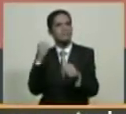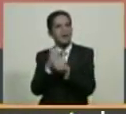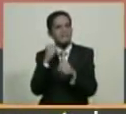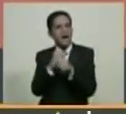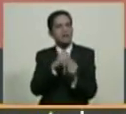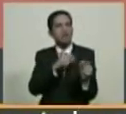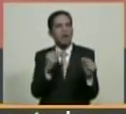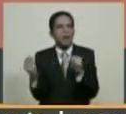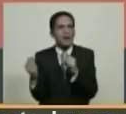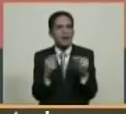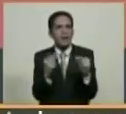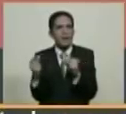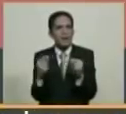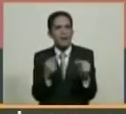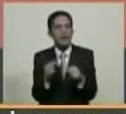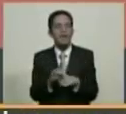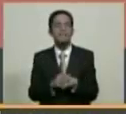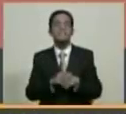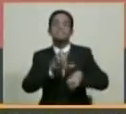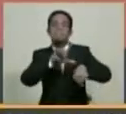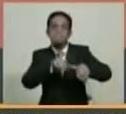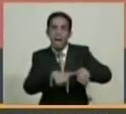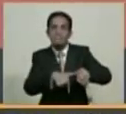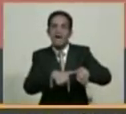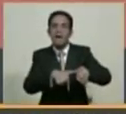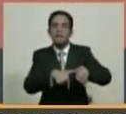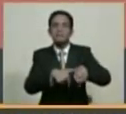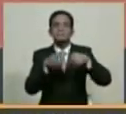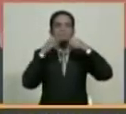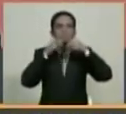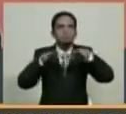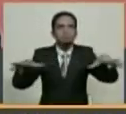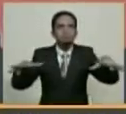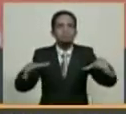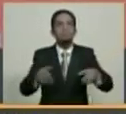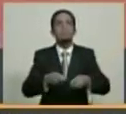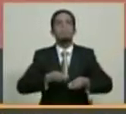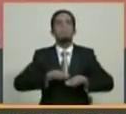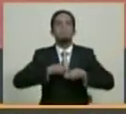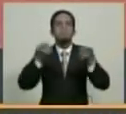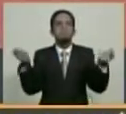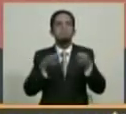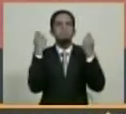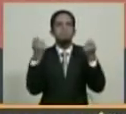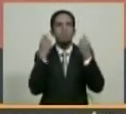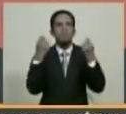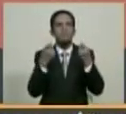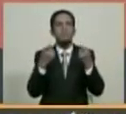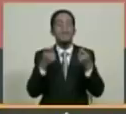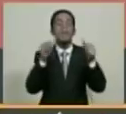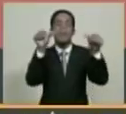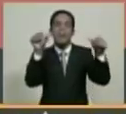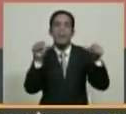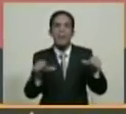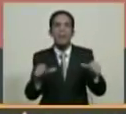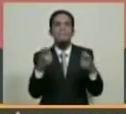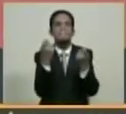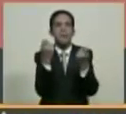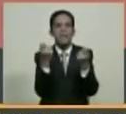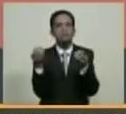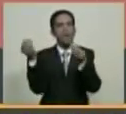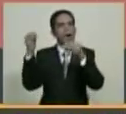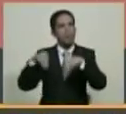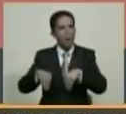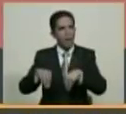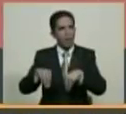a publicar oficialmente los precios acordados de los productos del